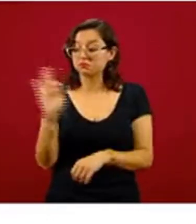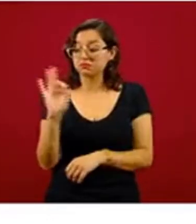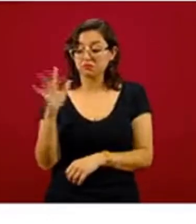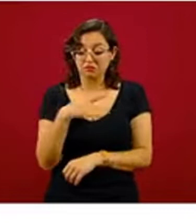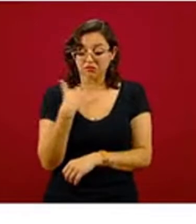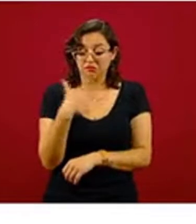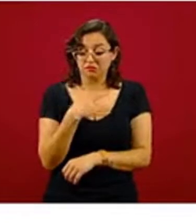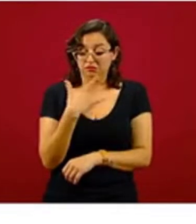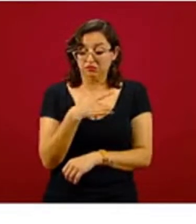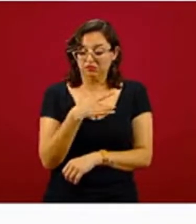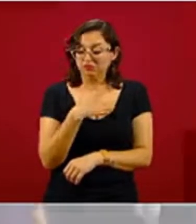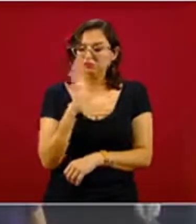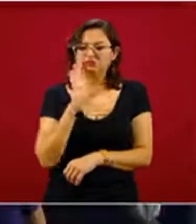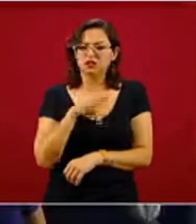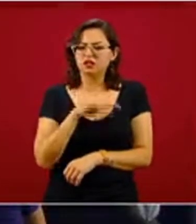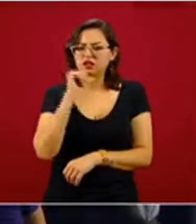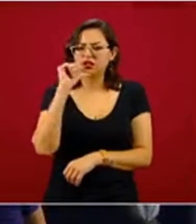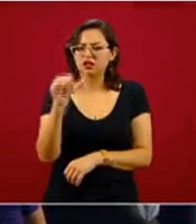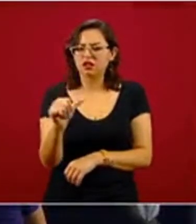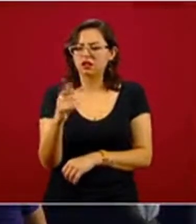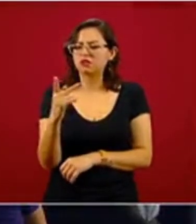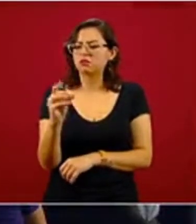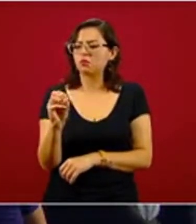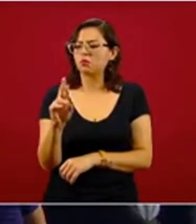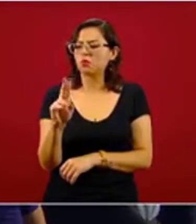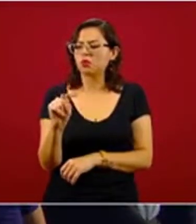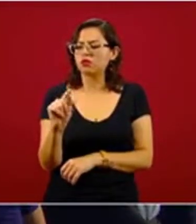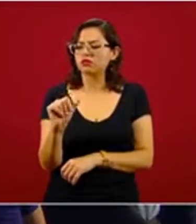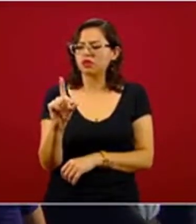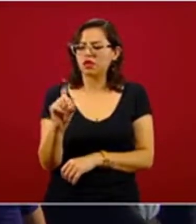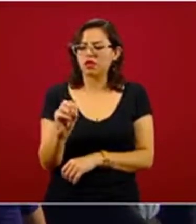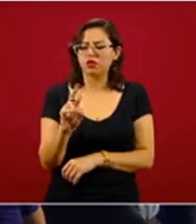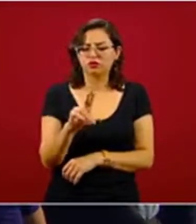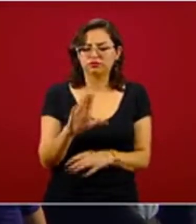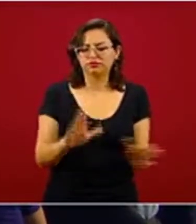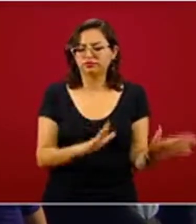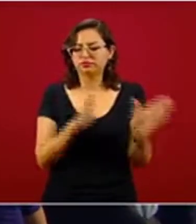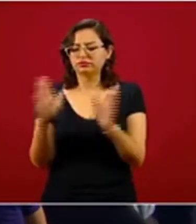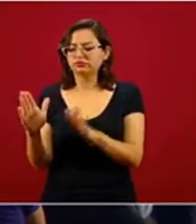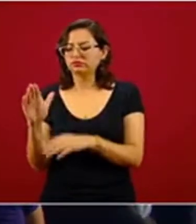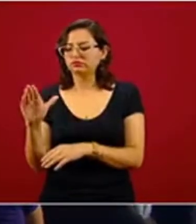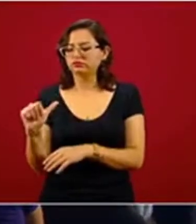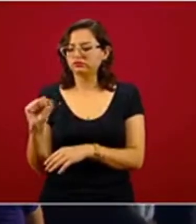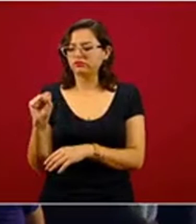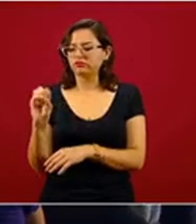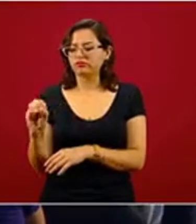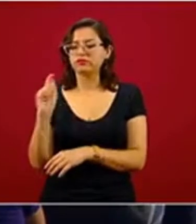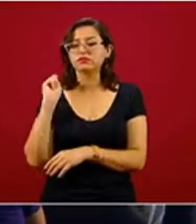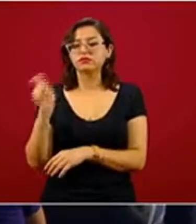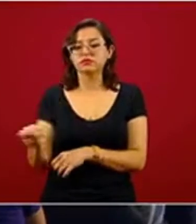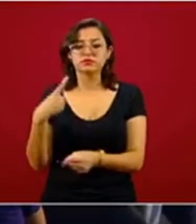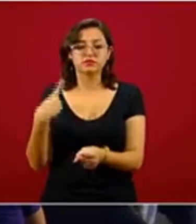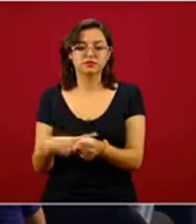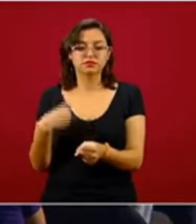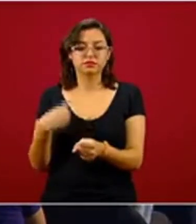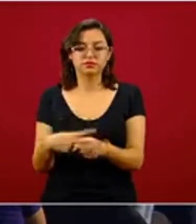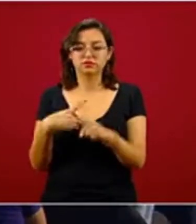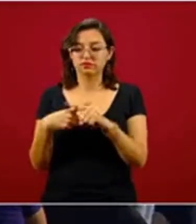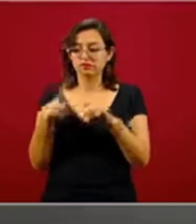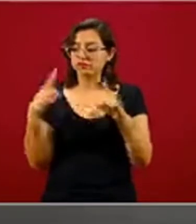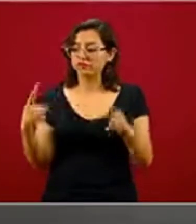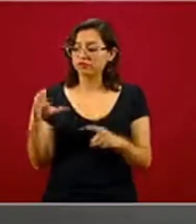es de portadora, no de caso. Caso es la persona que expresa sintomatología y por lo tanto enferma, es decir, tiene